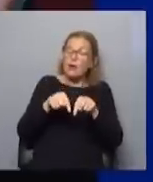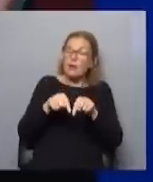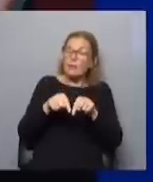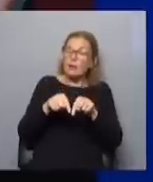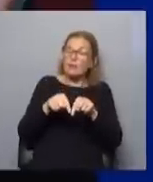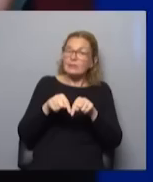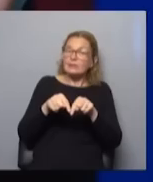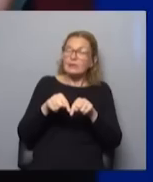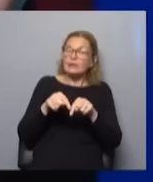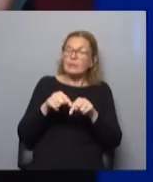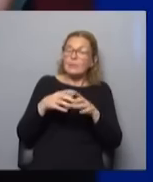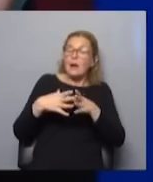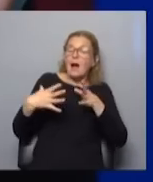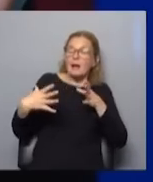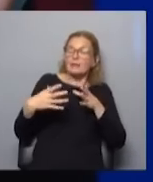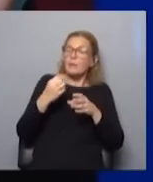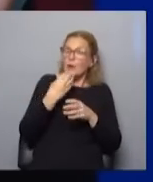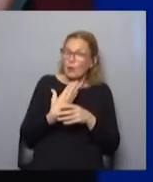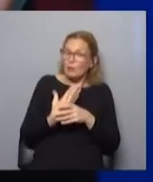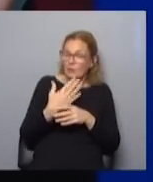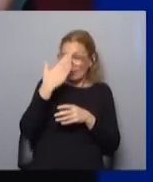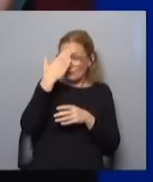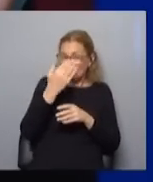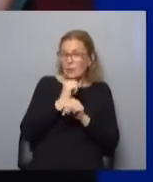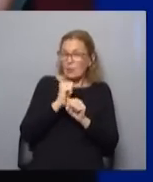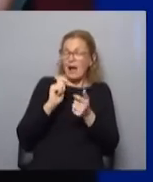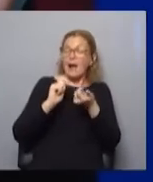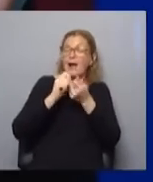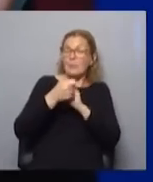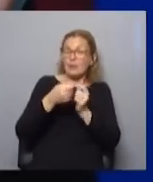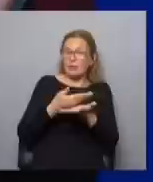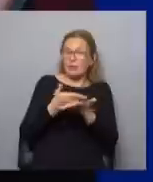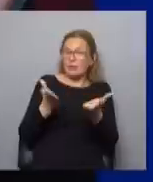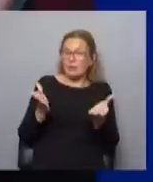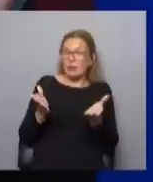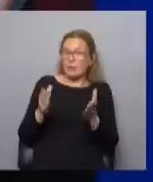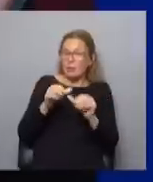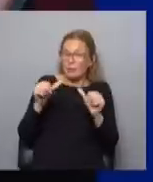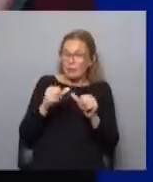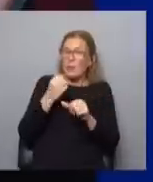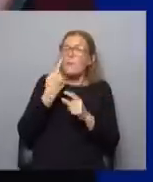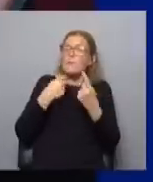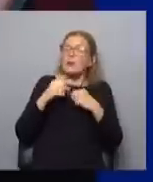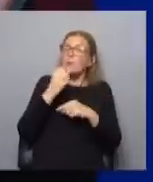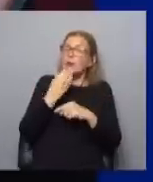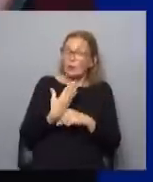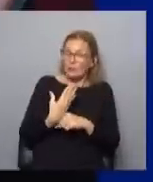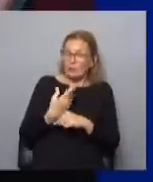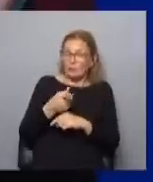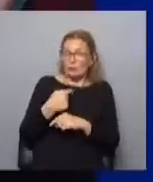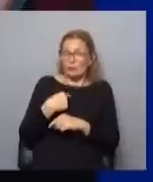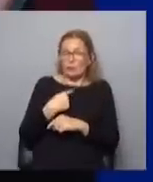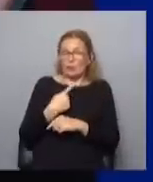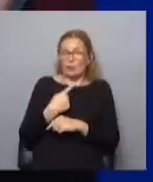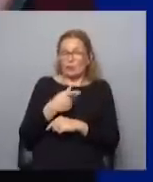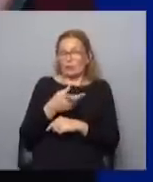incluso si puede ser más grande mejor para que el frente pueda transformar la realidad como lo hizo pero aún mejor entonces yo no soy lo que